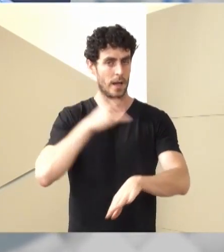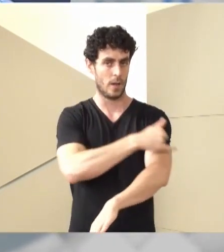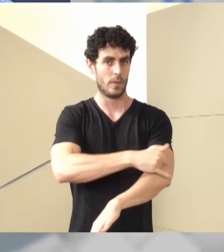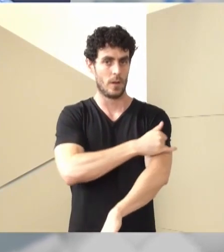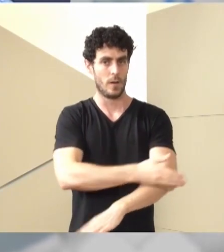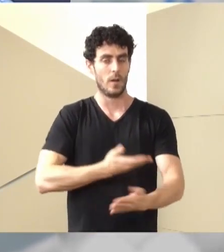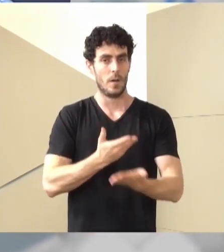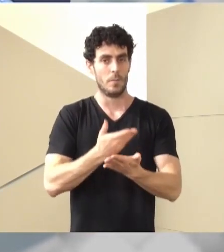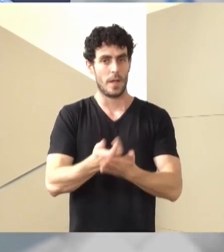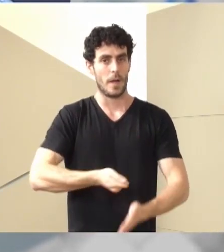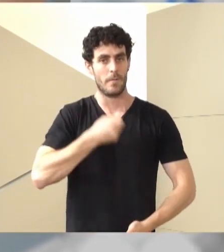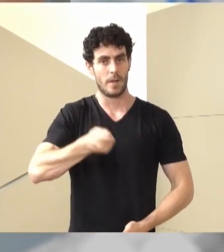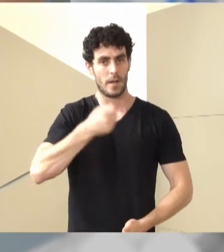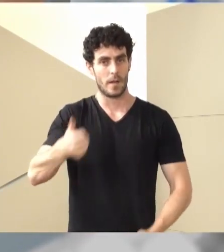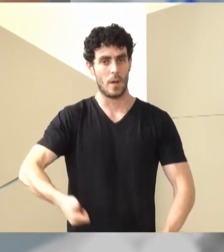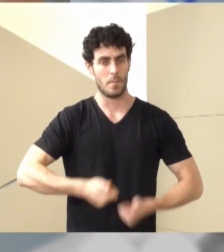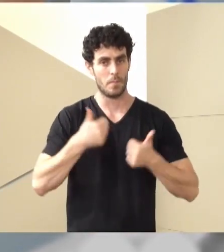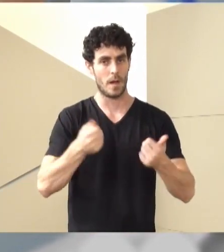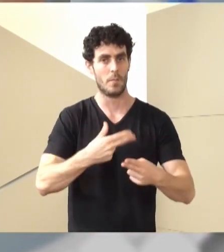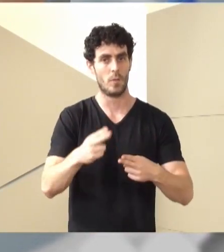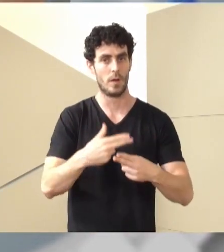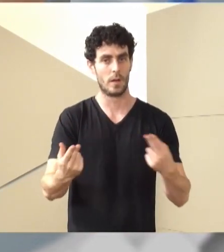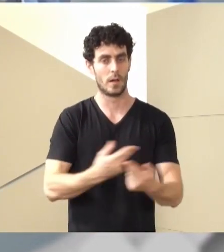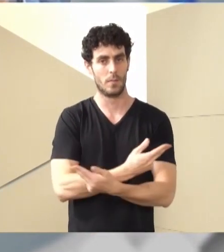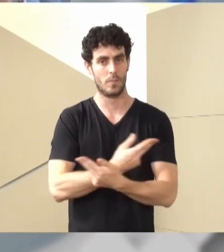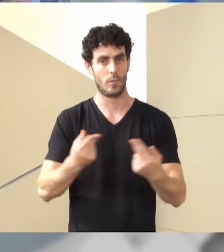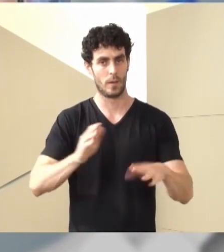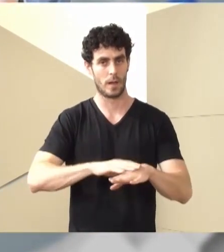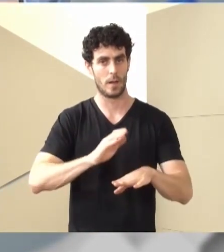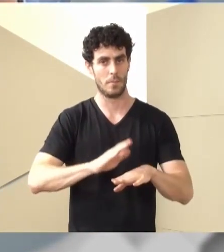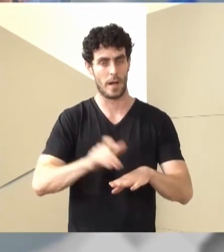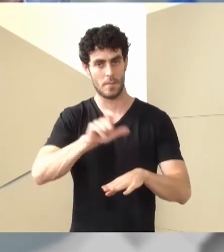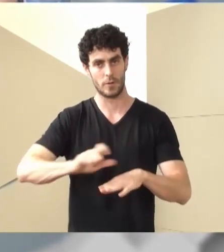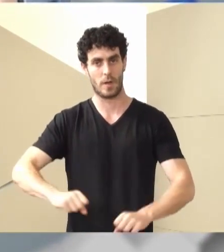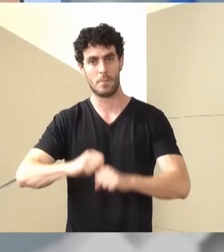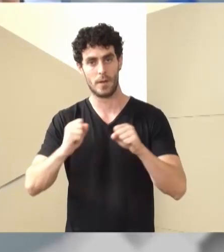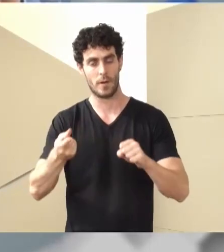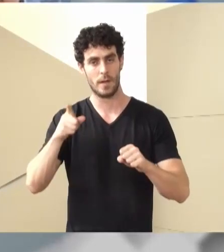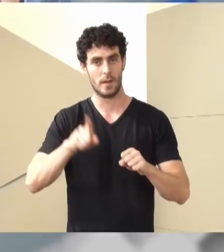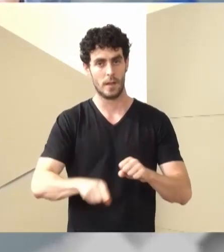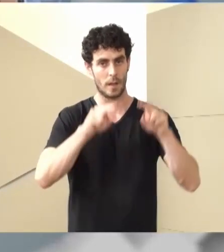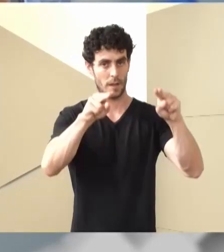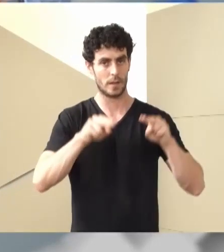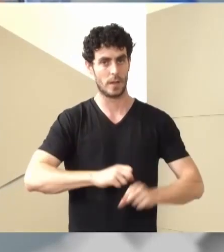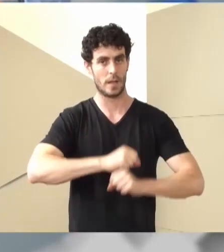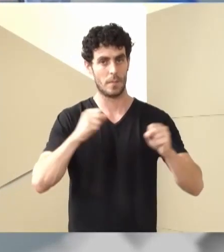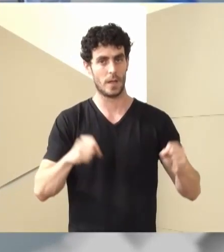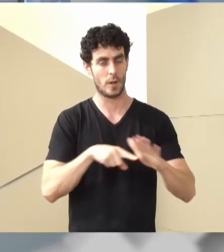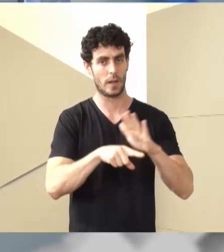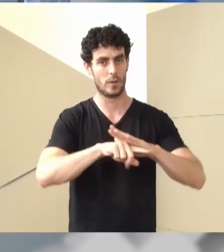más financiación para las políticas públicas destinadas a la tercera edad y un cambio en el modelo de gestión de las residencias de